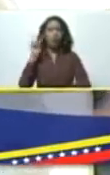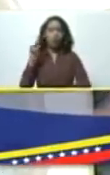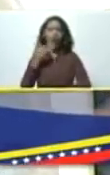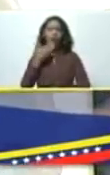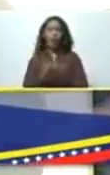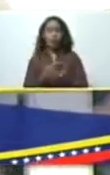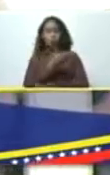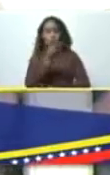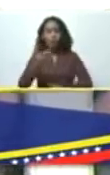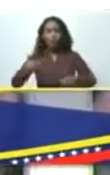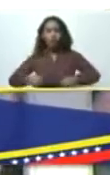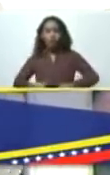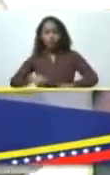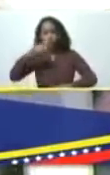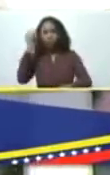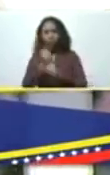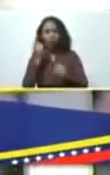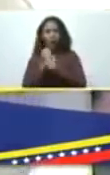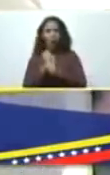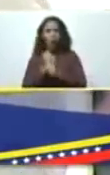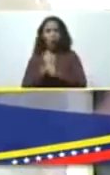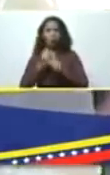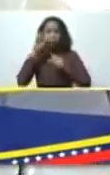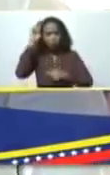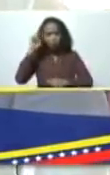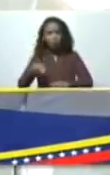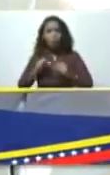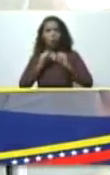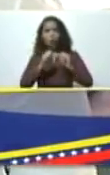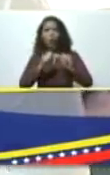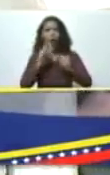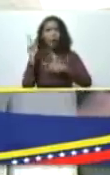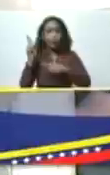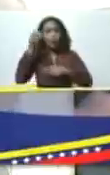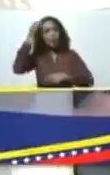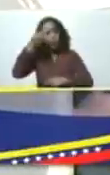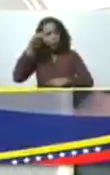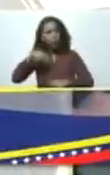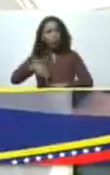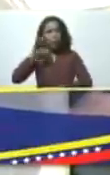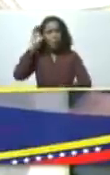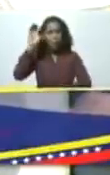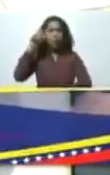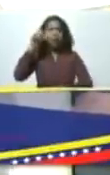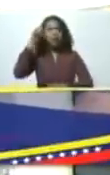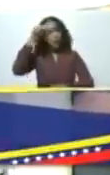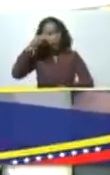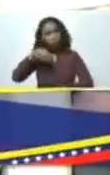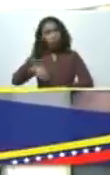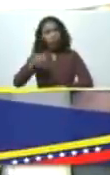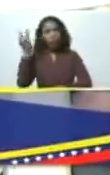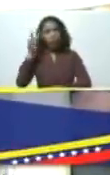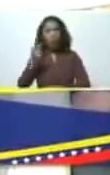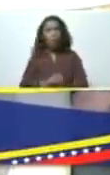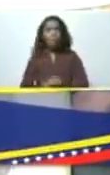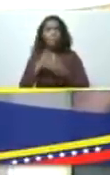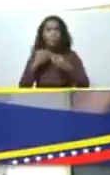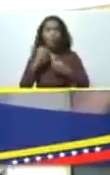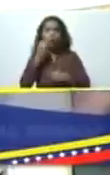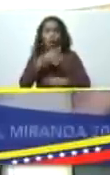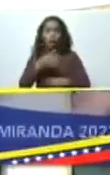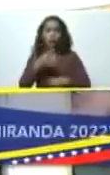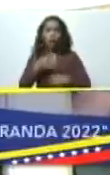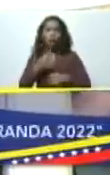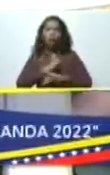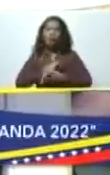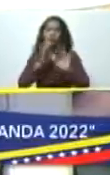al esfuerzo, al trabajo incansable, siguen en este caso creyendo en el país, siguen creyendo en este caso en Venezuela, para, bueno, de manera